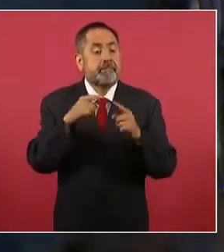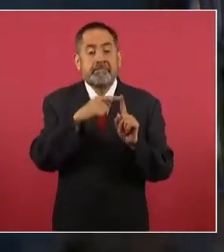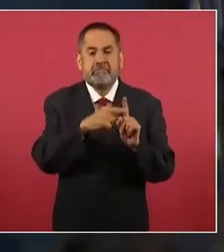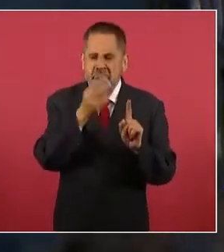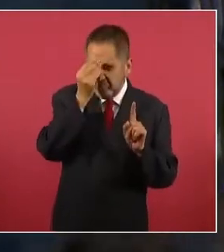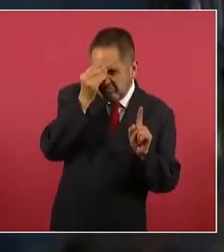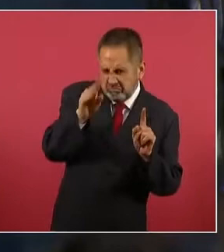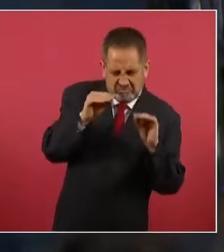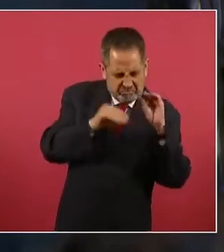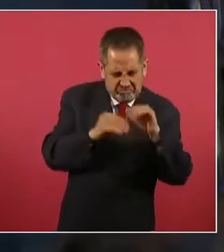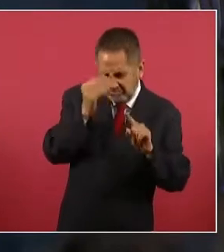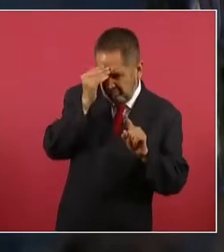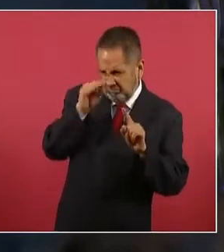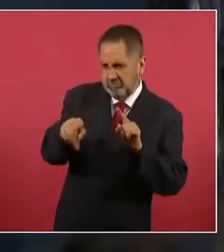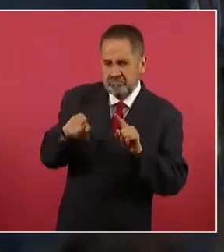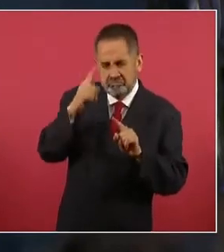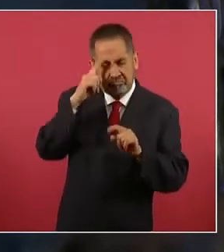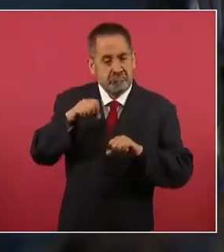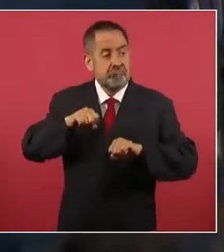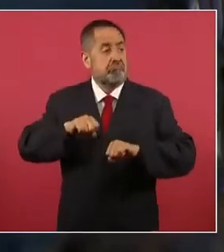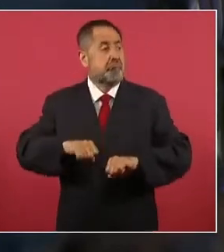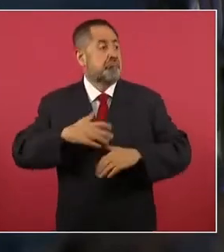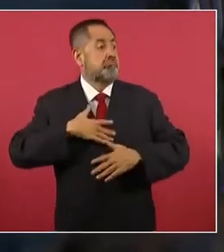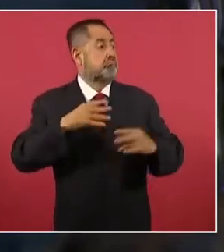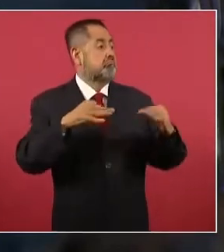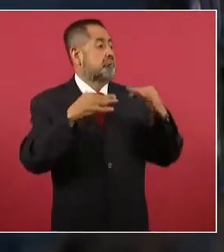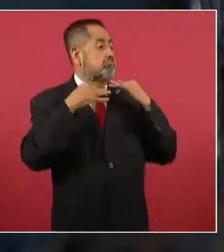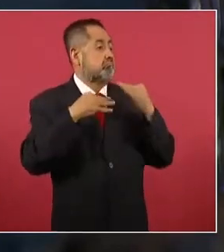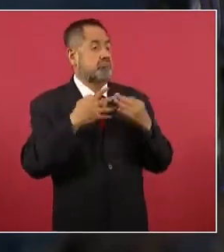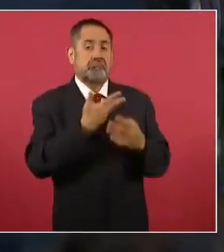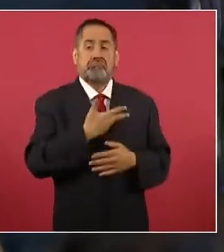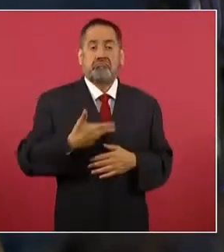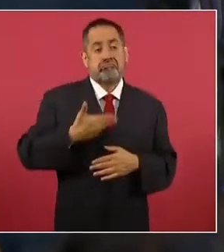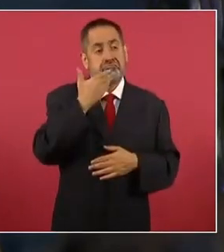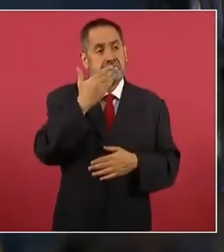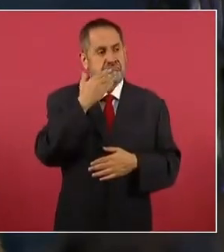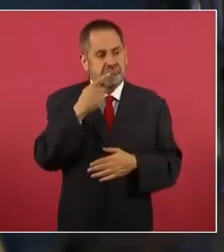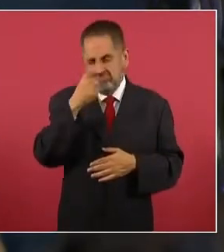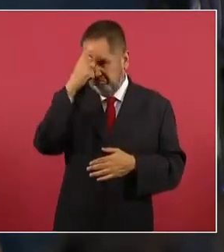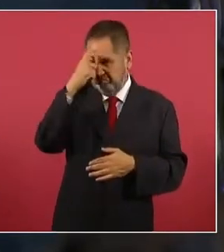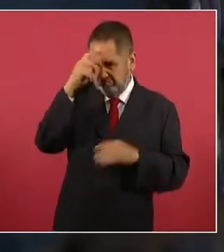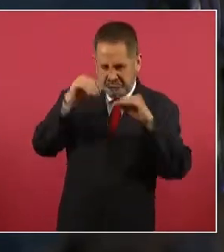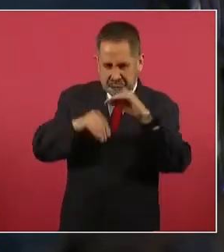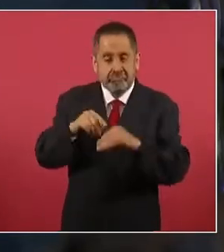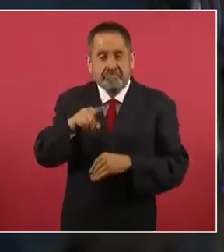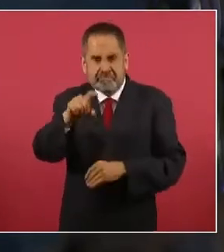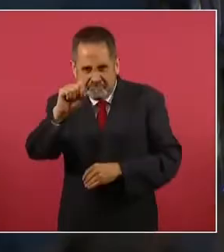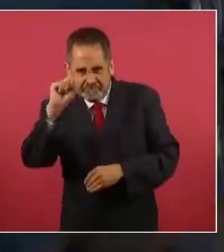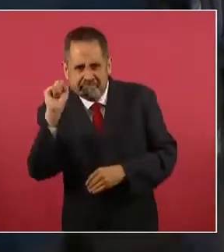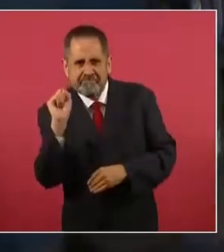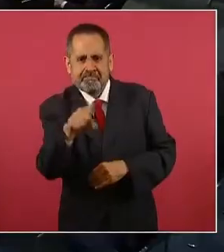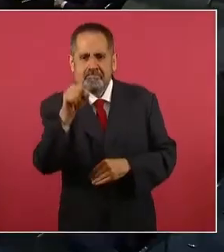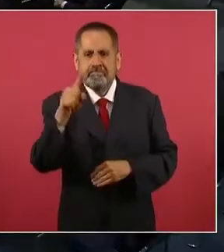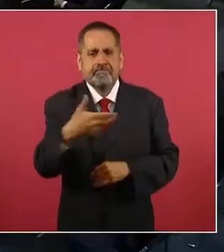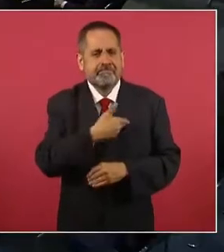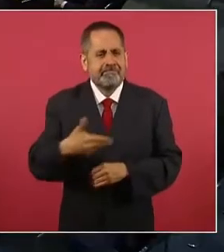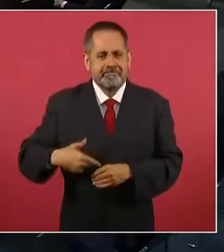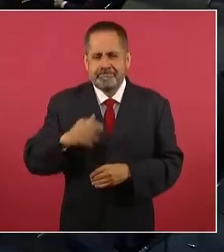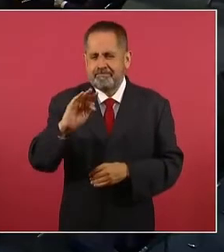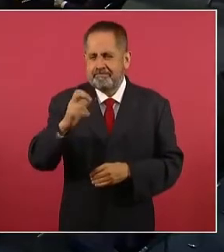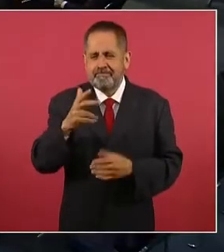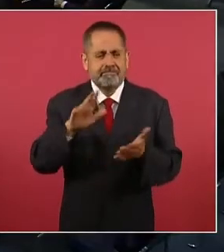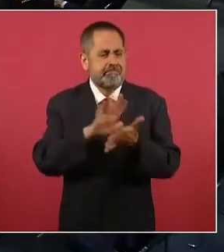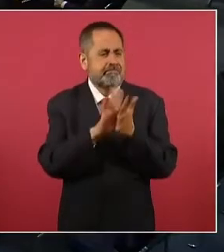delito para poder sentirse un buen presidente o un buen mexicano cuando él colaboraba directamente con